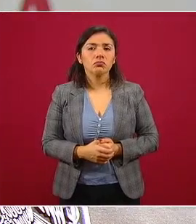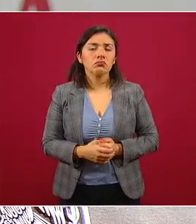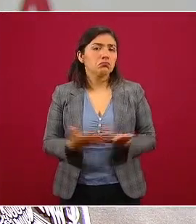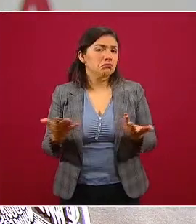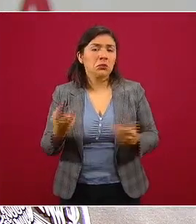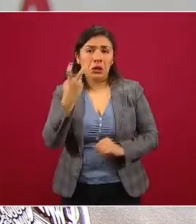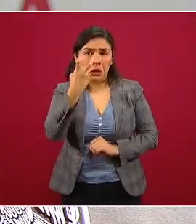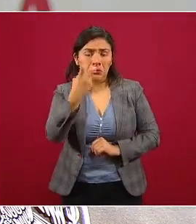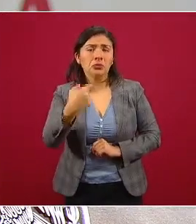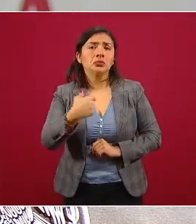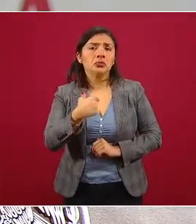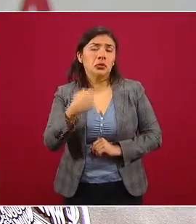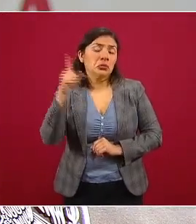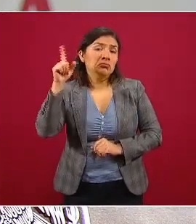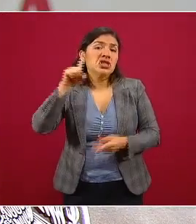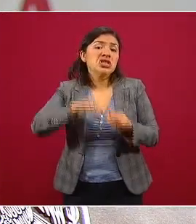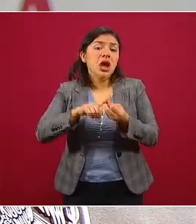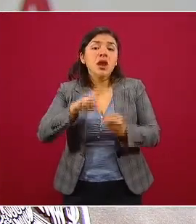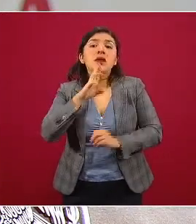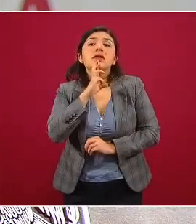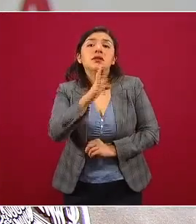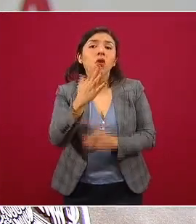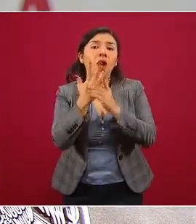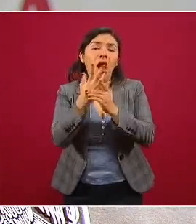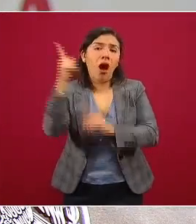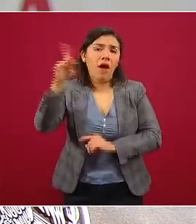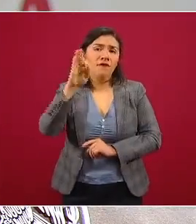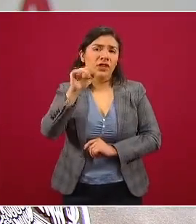responderlo el fiscal,